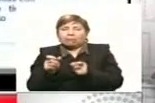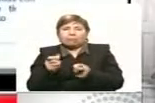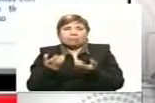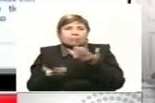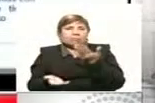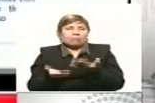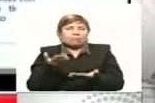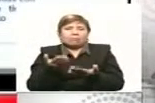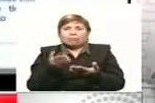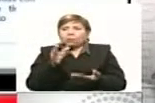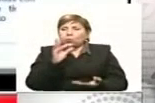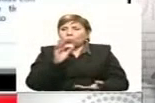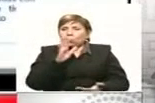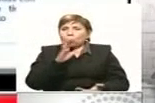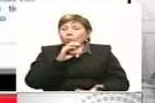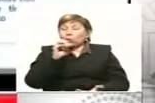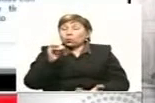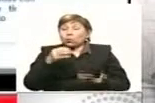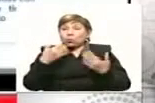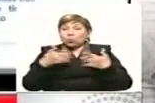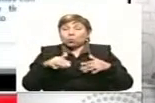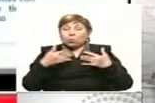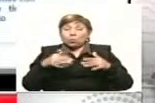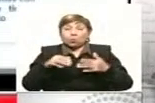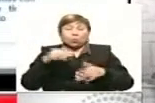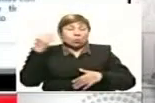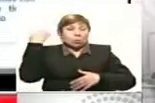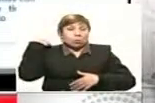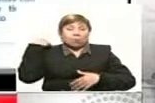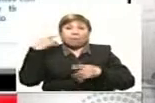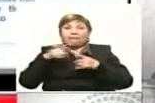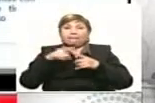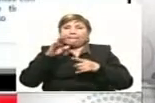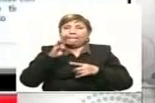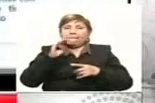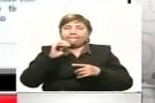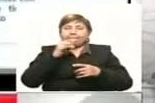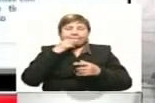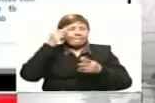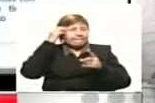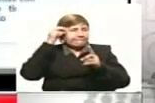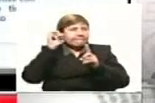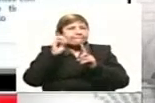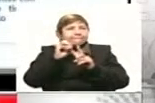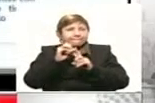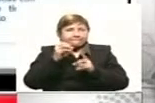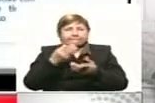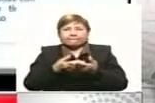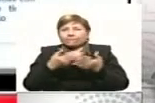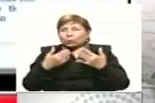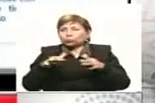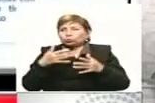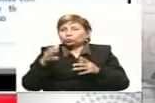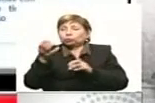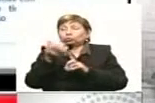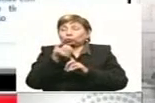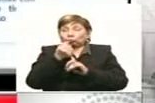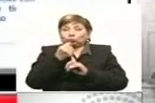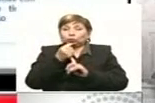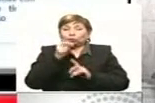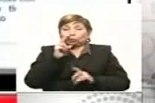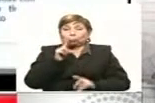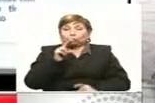en un 25% la tasa de morbilidad por tuberculosis. Esto fue un objetivo y que se alcanzó en el